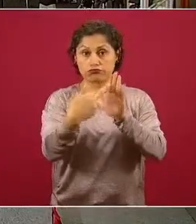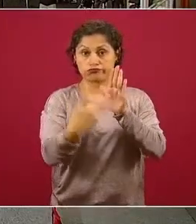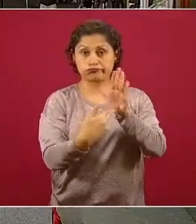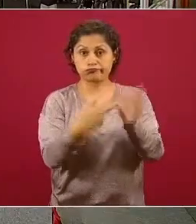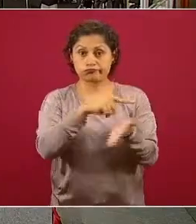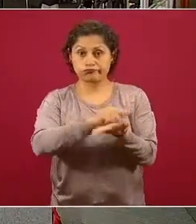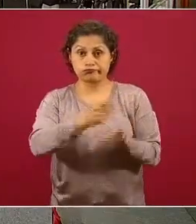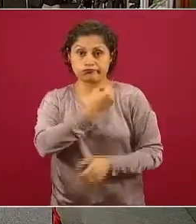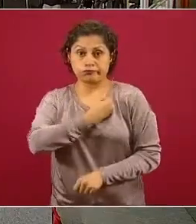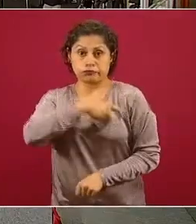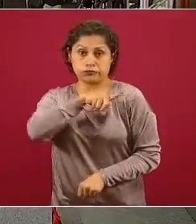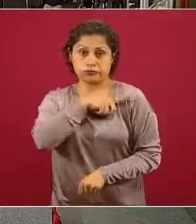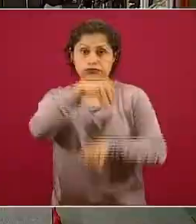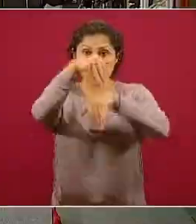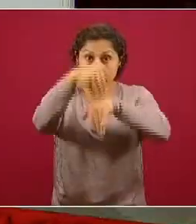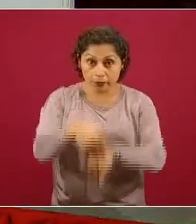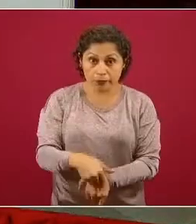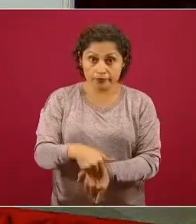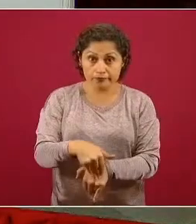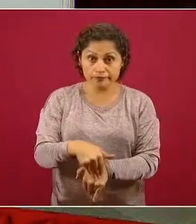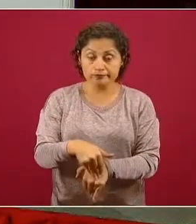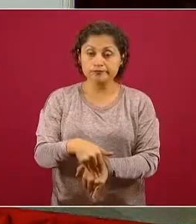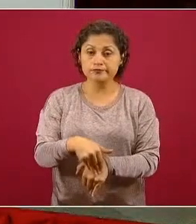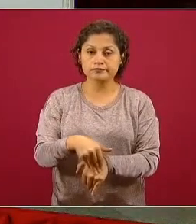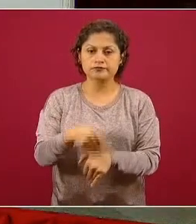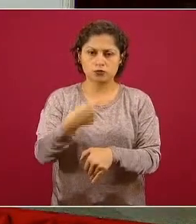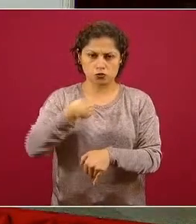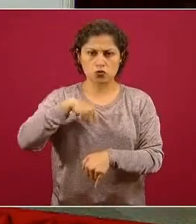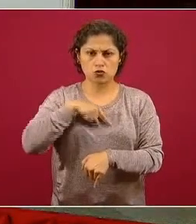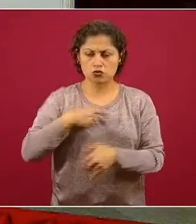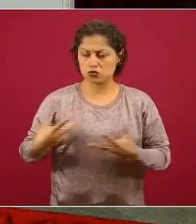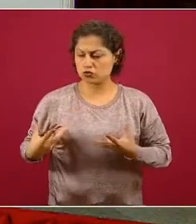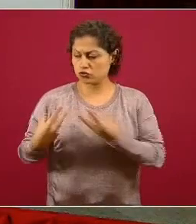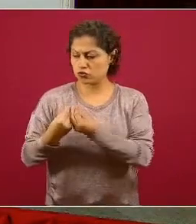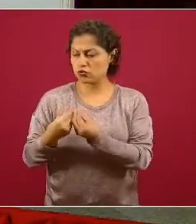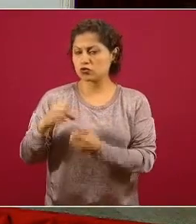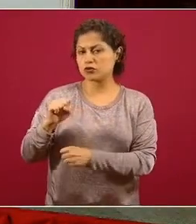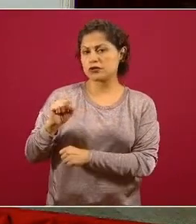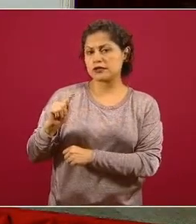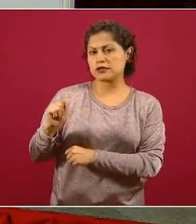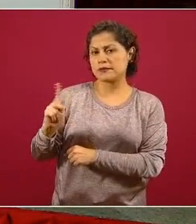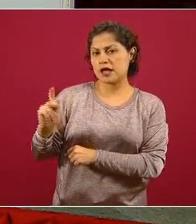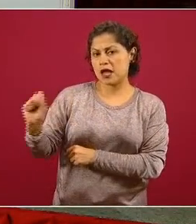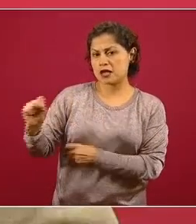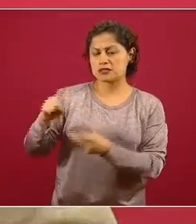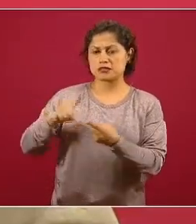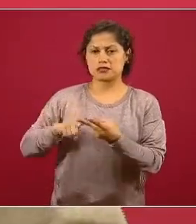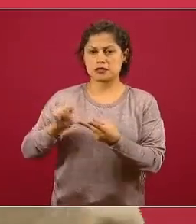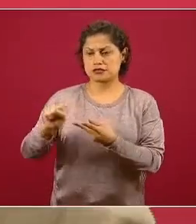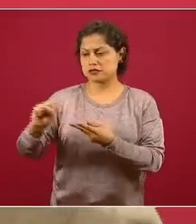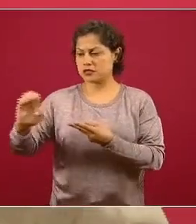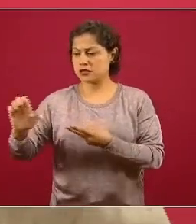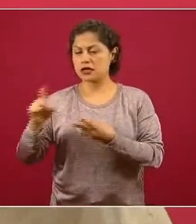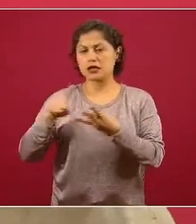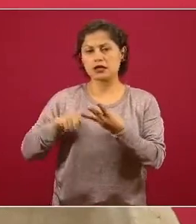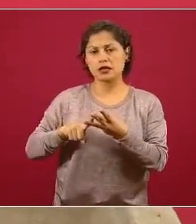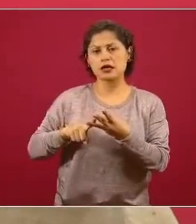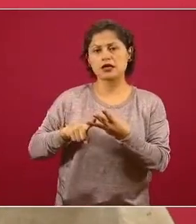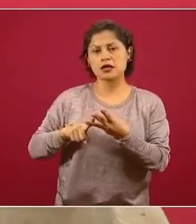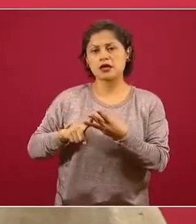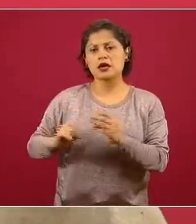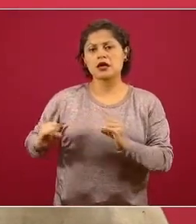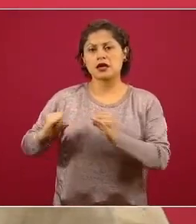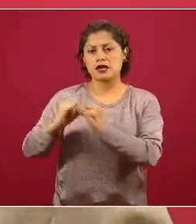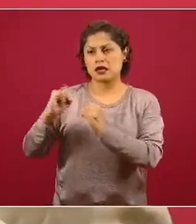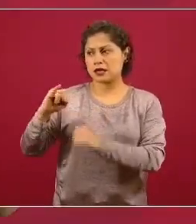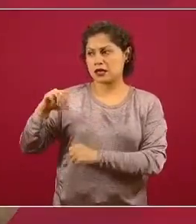sanitaria, estos que dispusimos trabajando conjuntamente con la Secretaría del Trabajo, la Secretaría de Economía y el Instituto Mexicano del